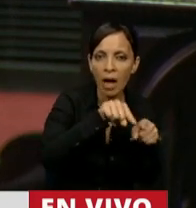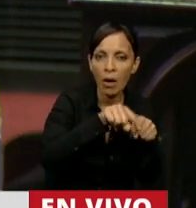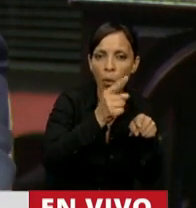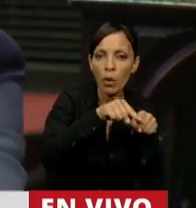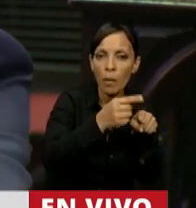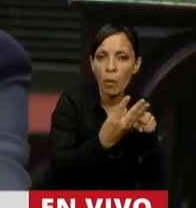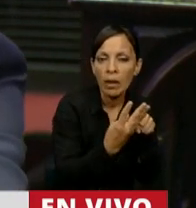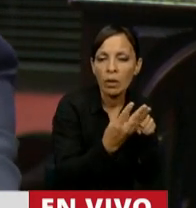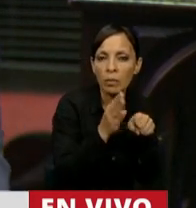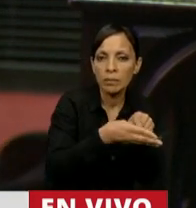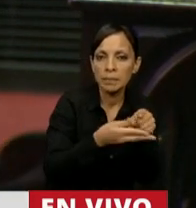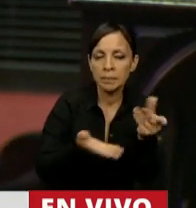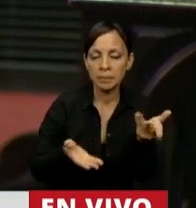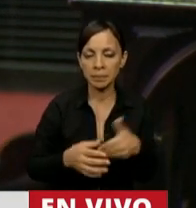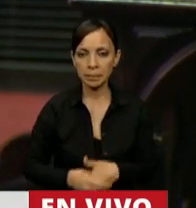1,4.